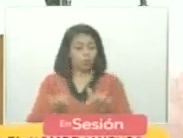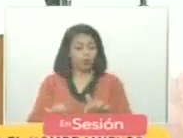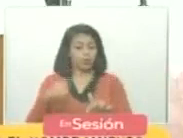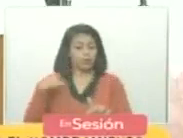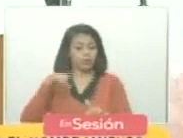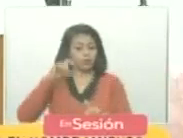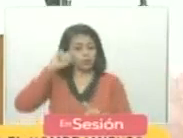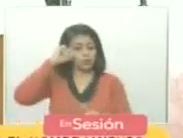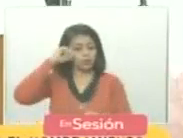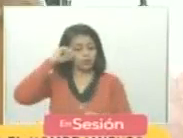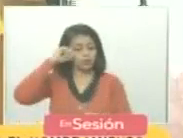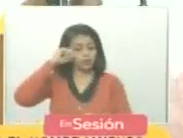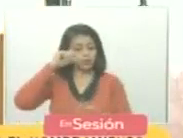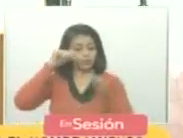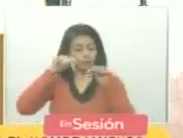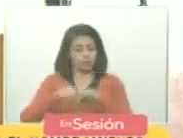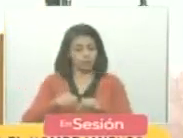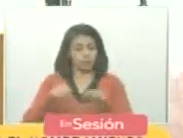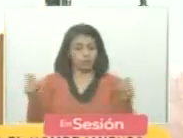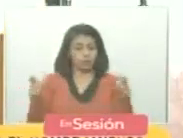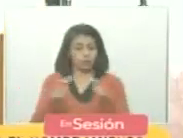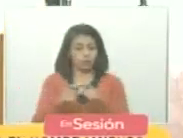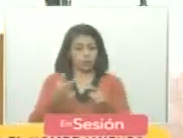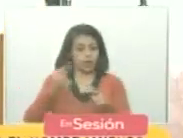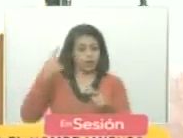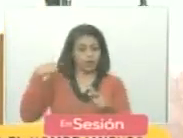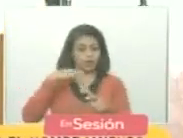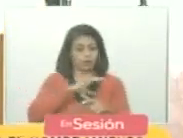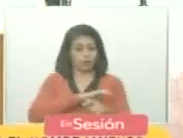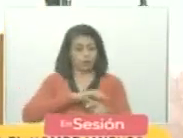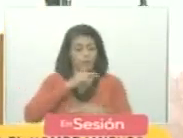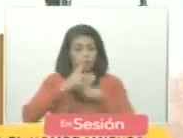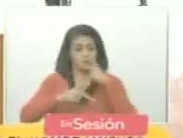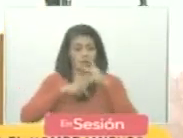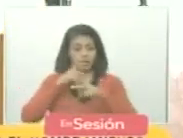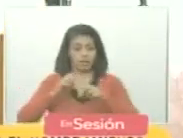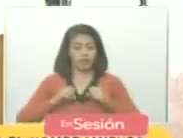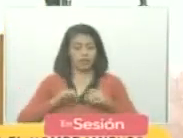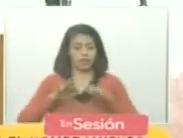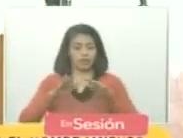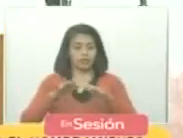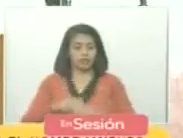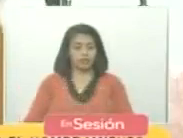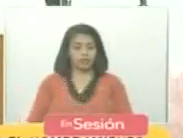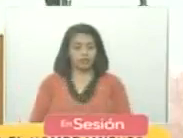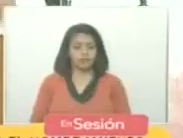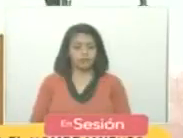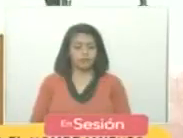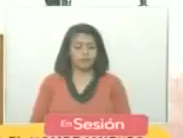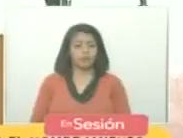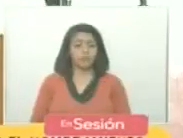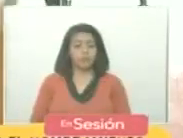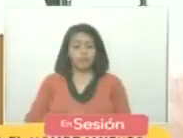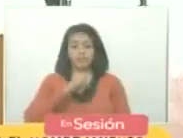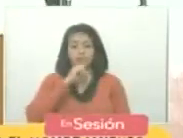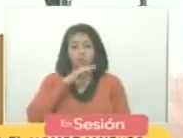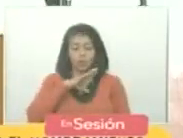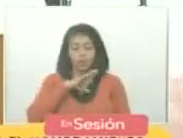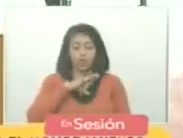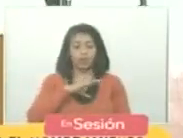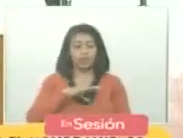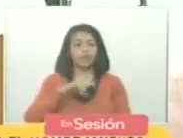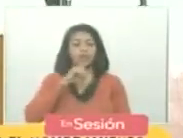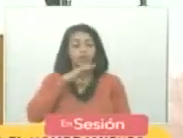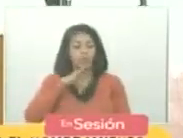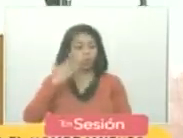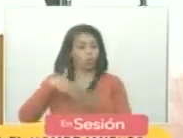que recordar, a partir de esa sesión de ayer de la Comisión de Política Exterior, que en el marco de la historia y de la